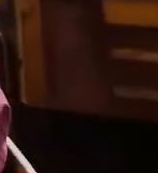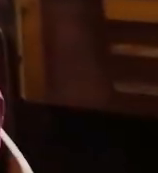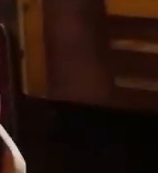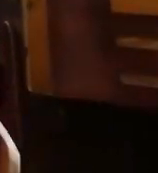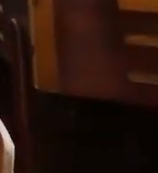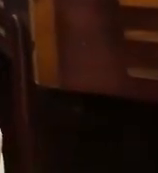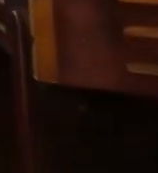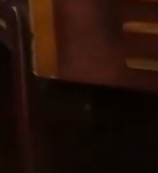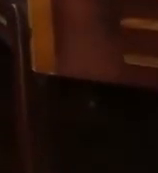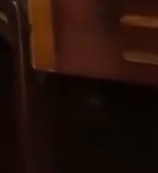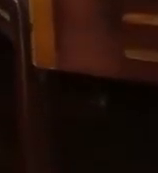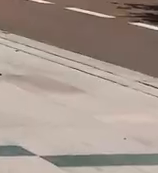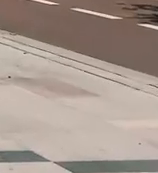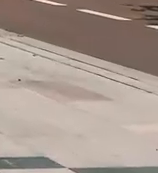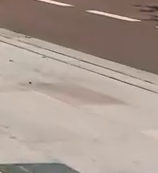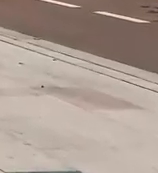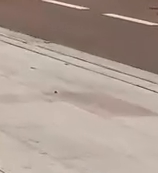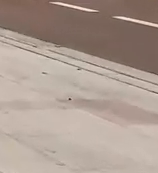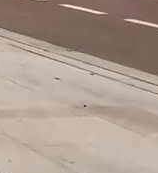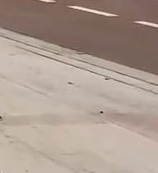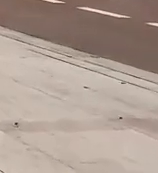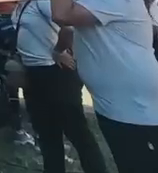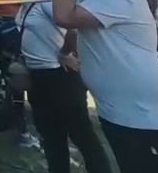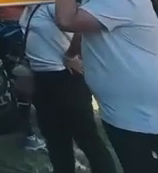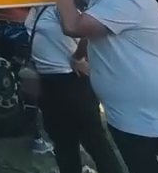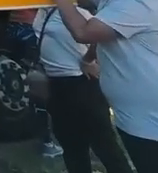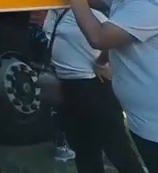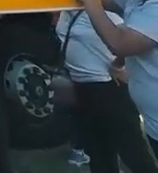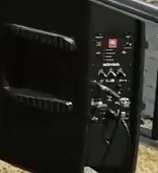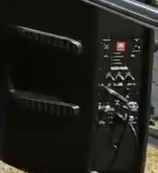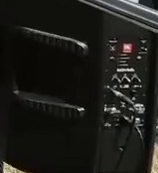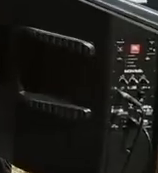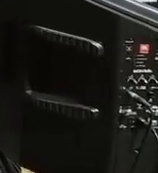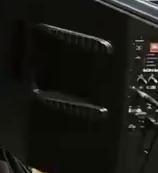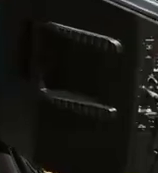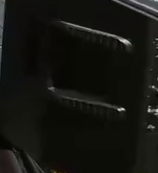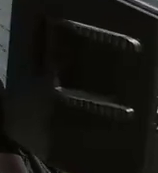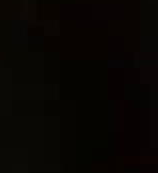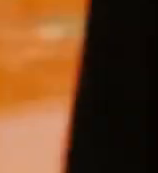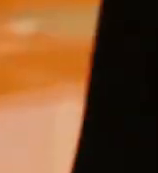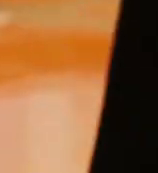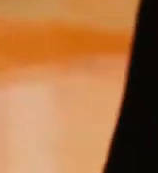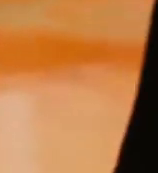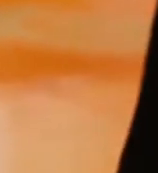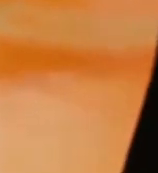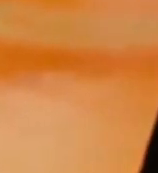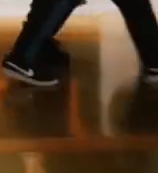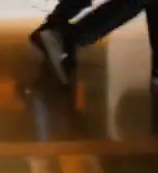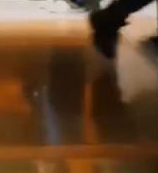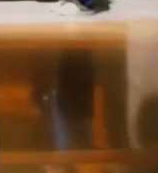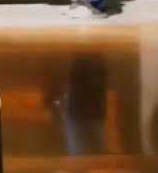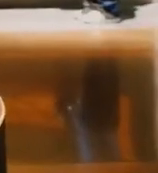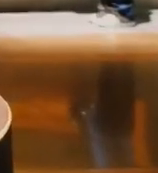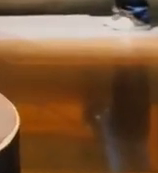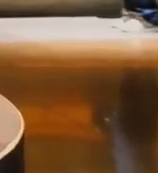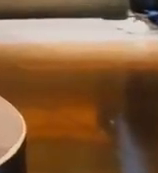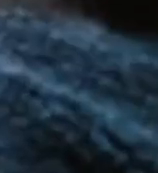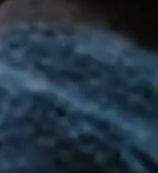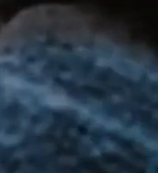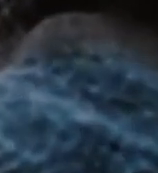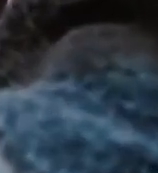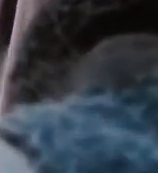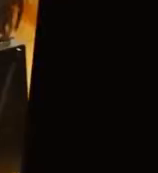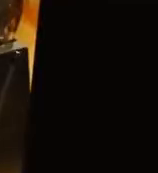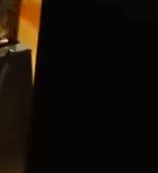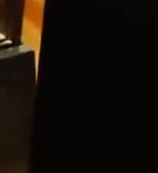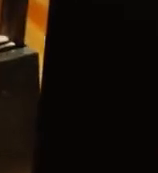escuela visitas a terreno charlas etcétera En resumidas cuentas son trabajadores del museo que de manera directa dan un trato integral a